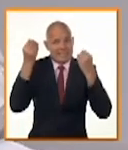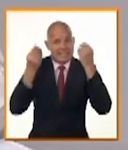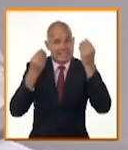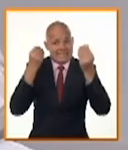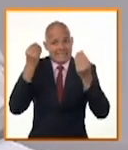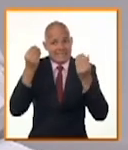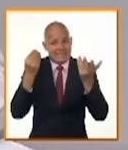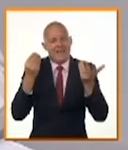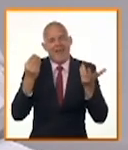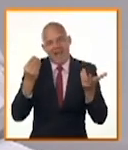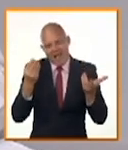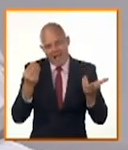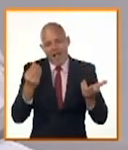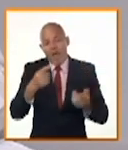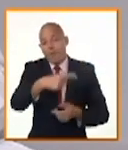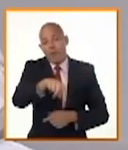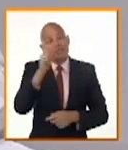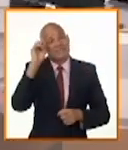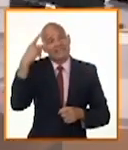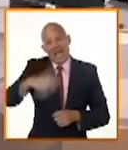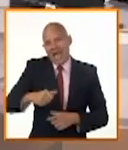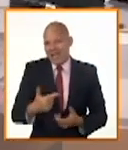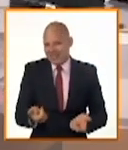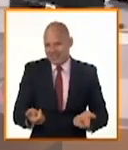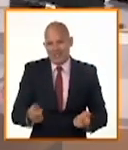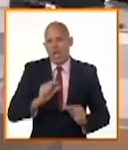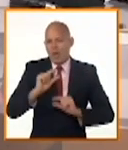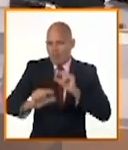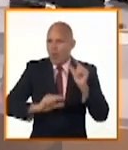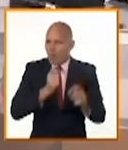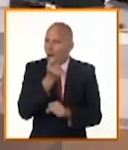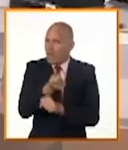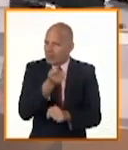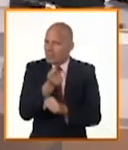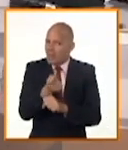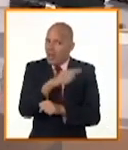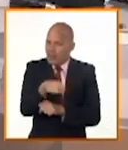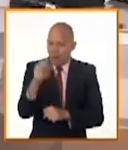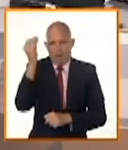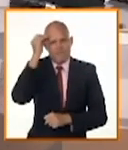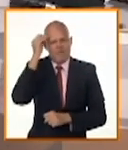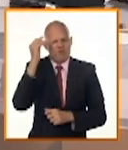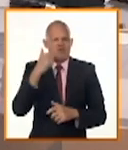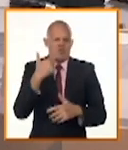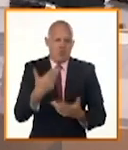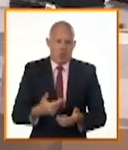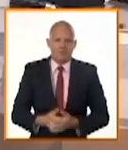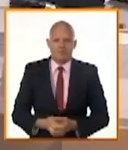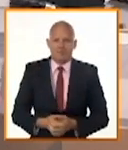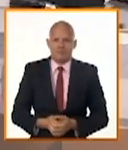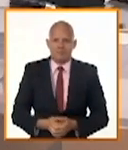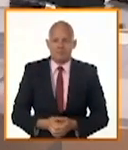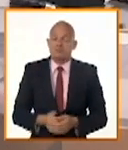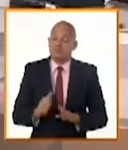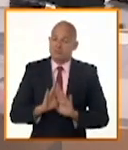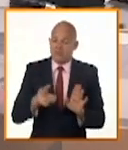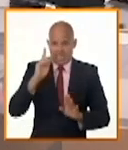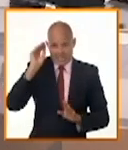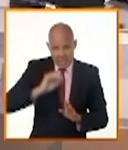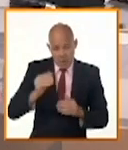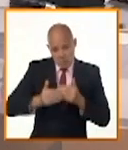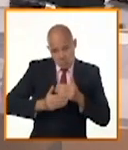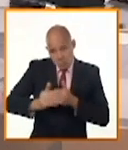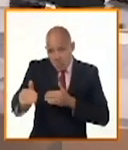tenemos que seguir fomentando no en función de pensar ya el efectivo no es lo no es el camino